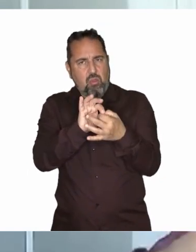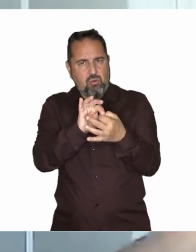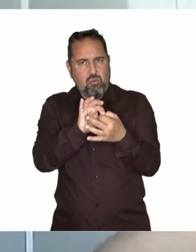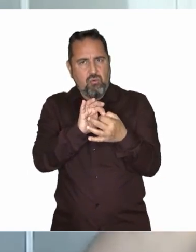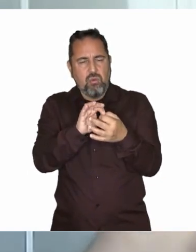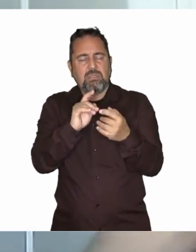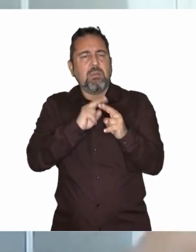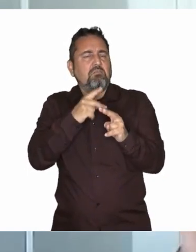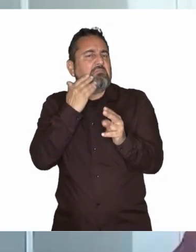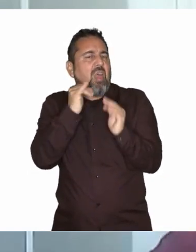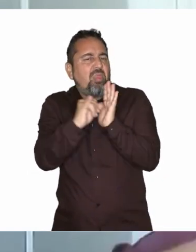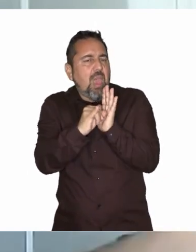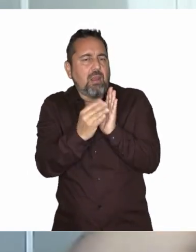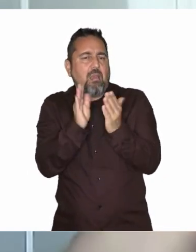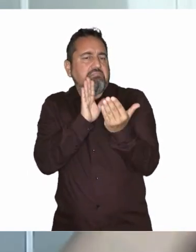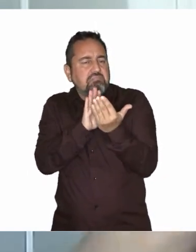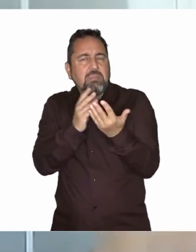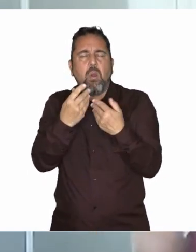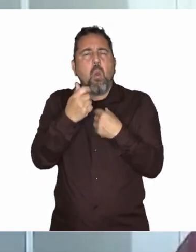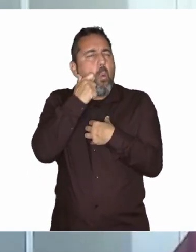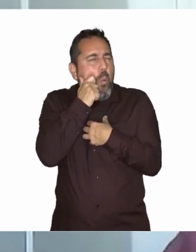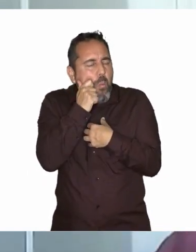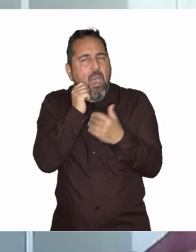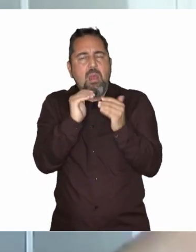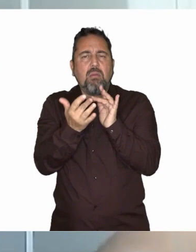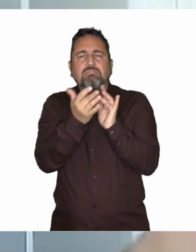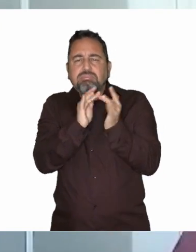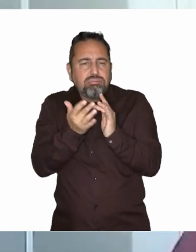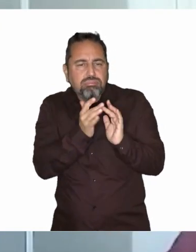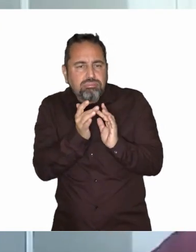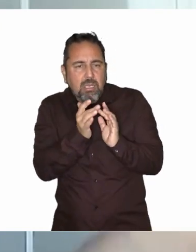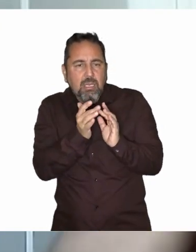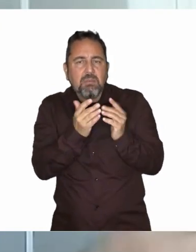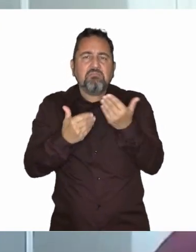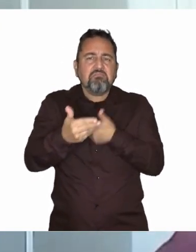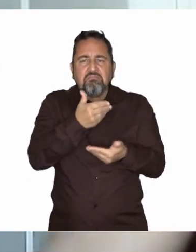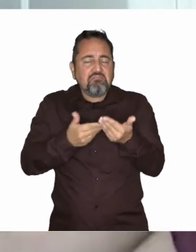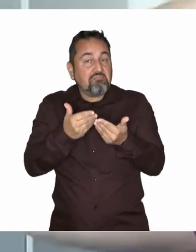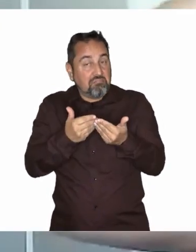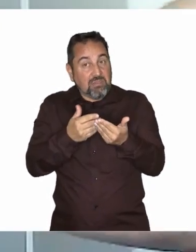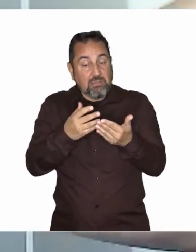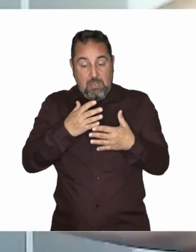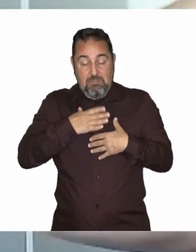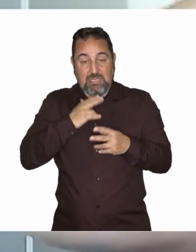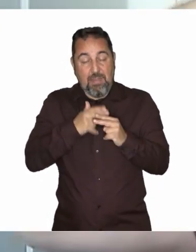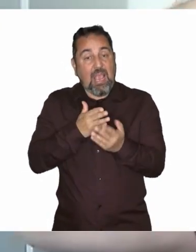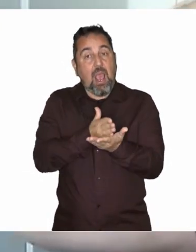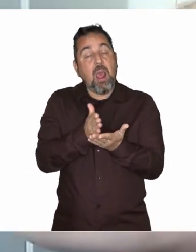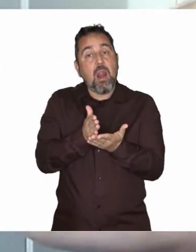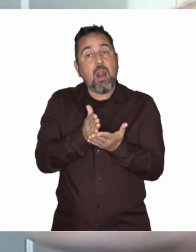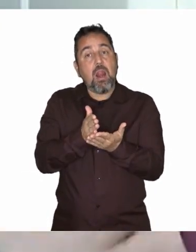relación súper cercana, totalmente humana, de interacción, tal y cual, y que mi